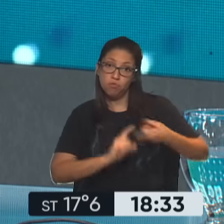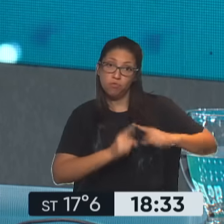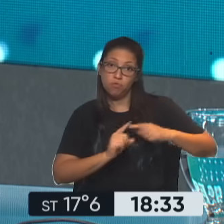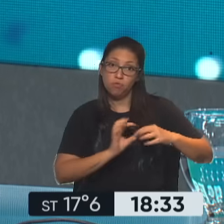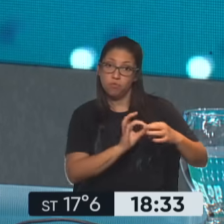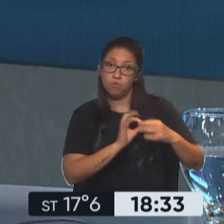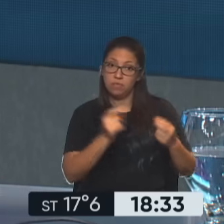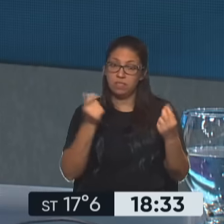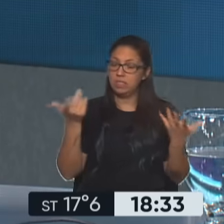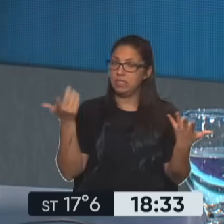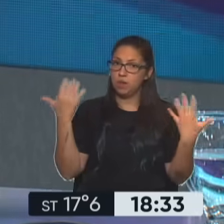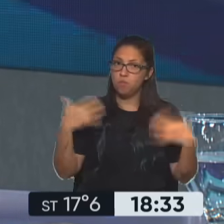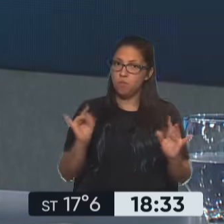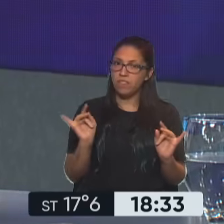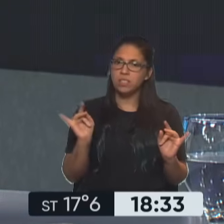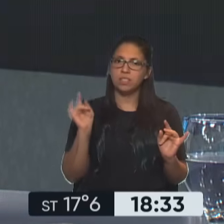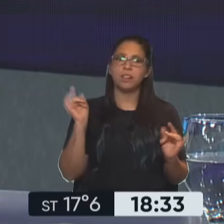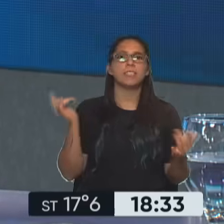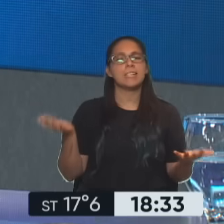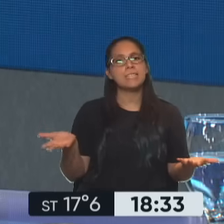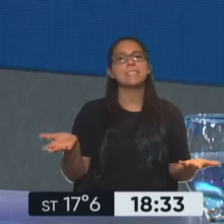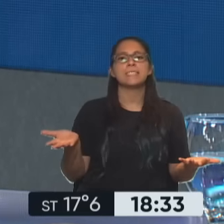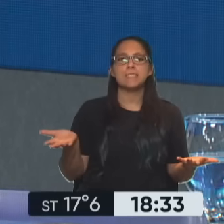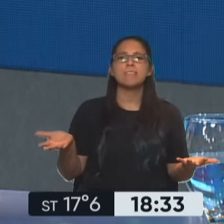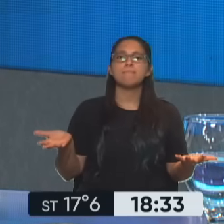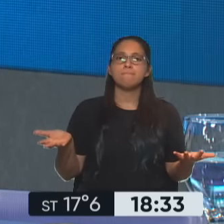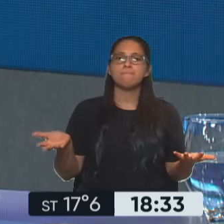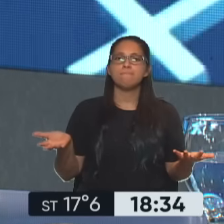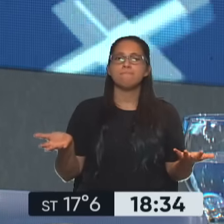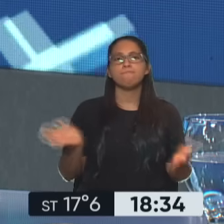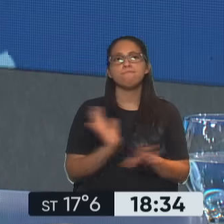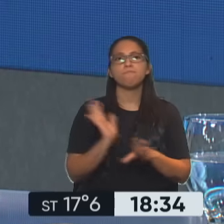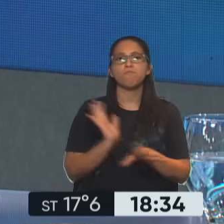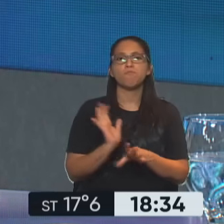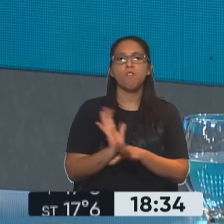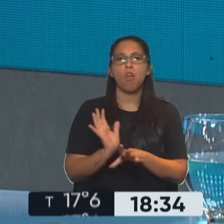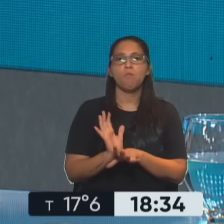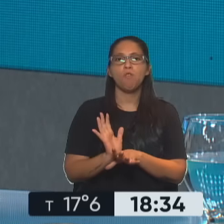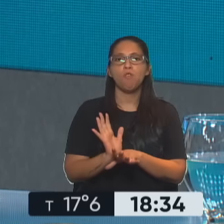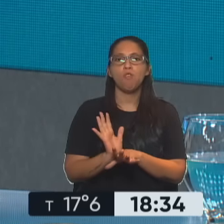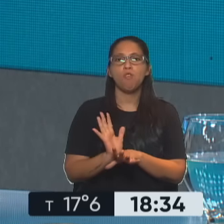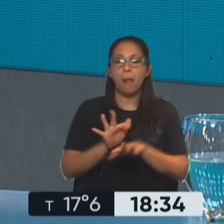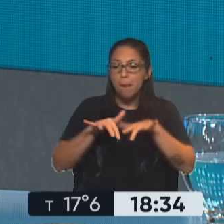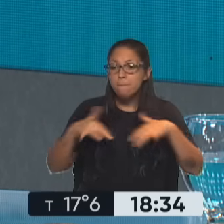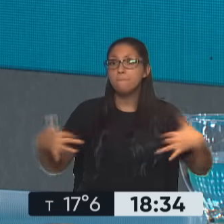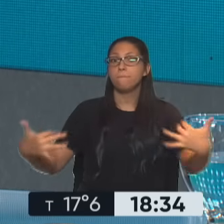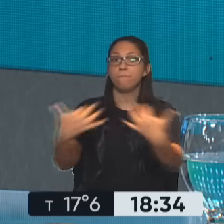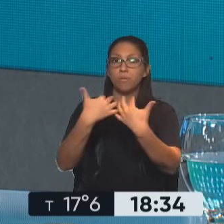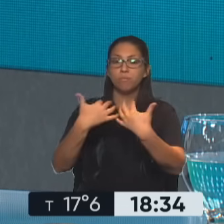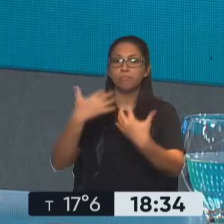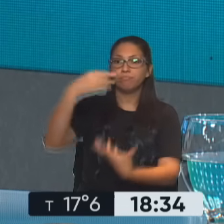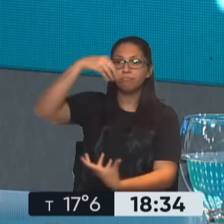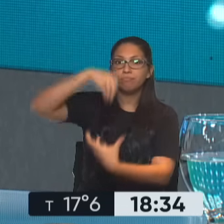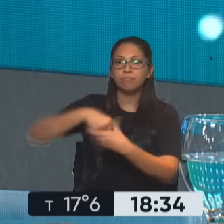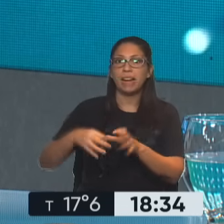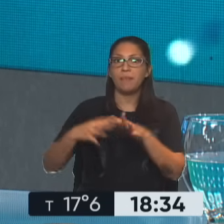que sale carísimo. Así que supongo que la performance del Parlamento, en este caso dentro